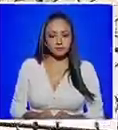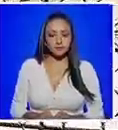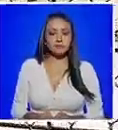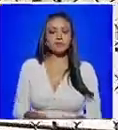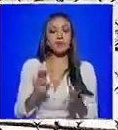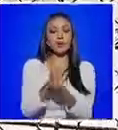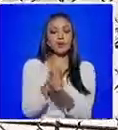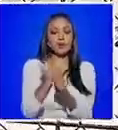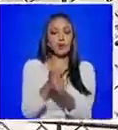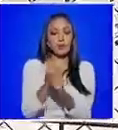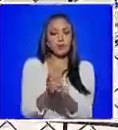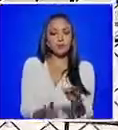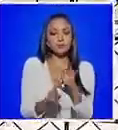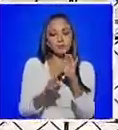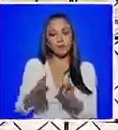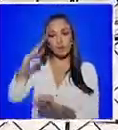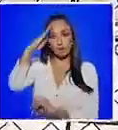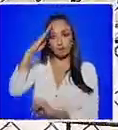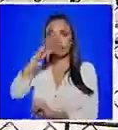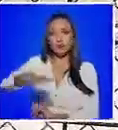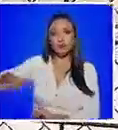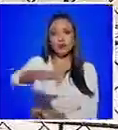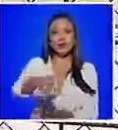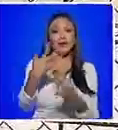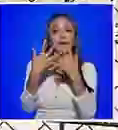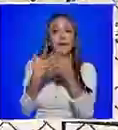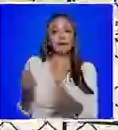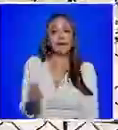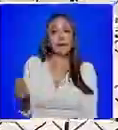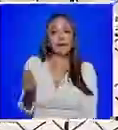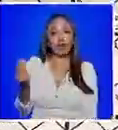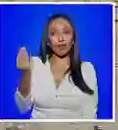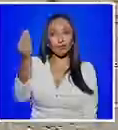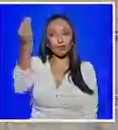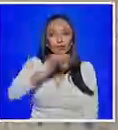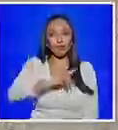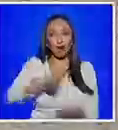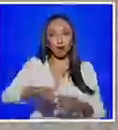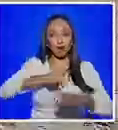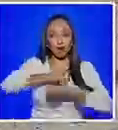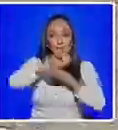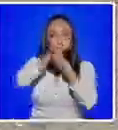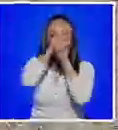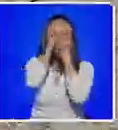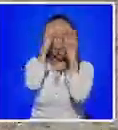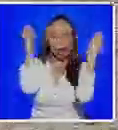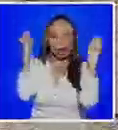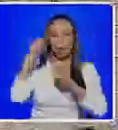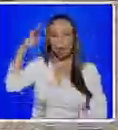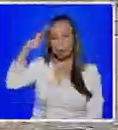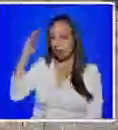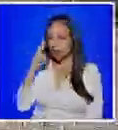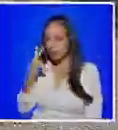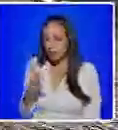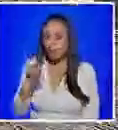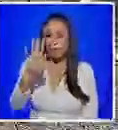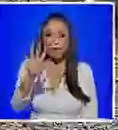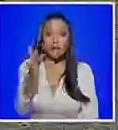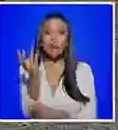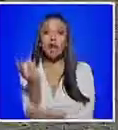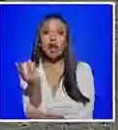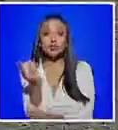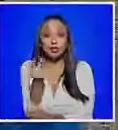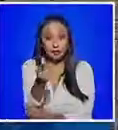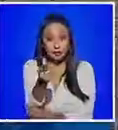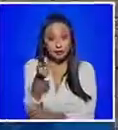El operativo policial en el centro de adolescentes infractores duró hasta la madrugada. Los uniformados descubrieron que se utilizan